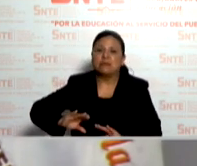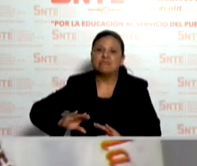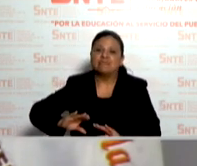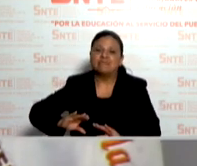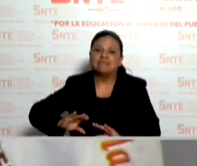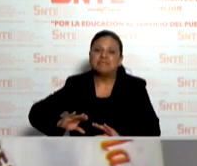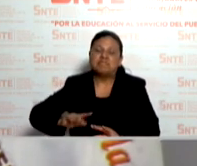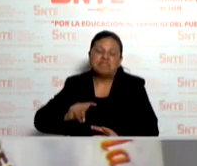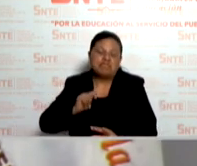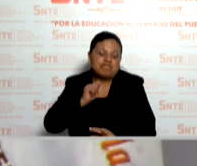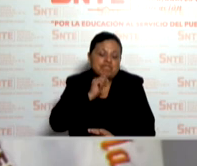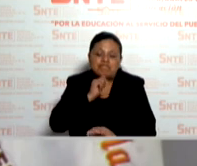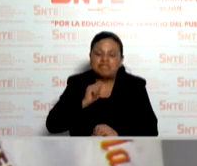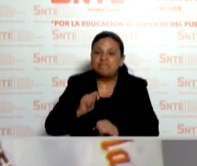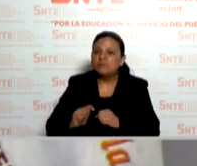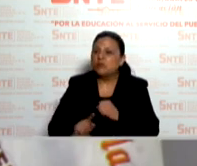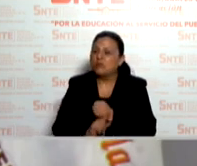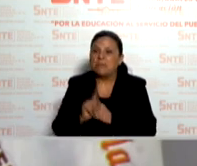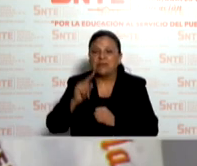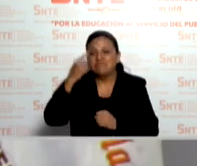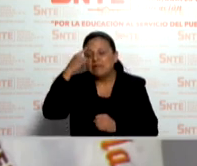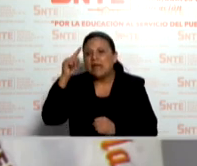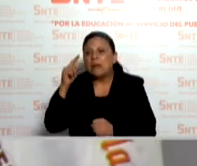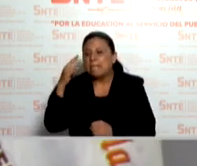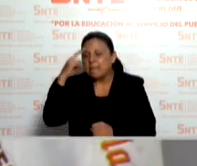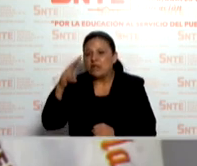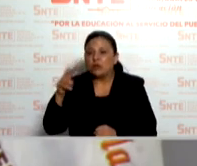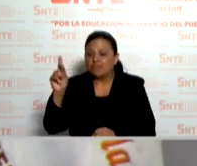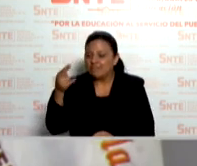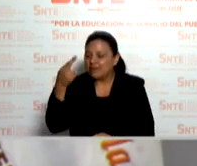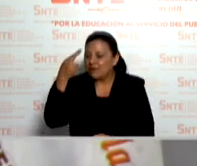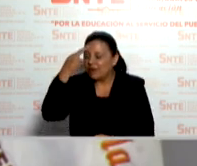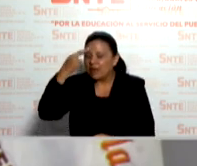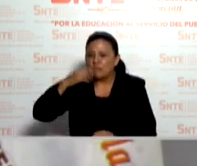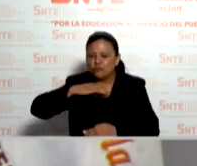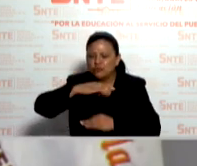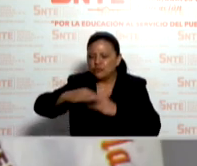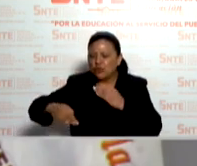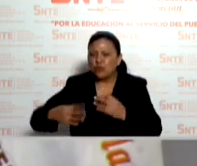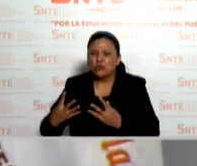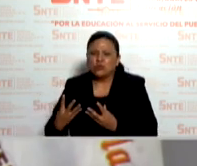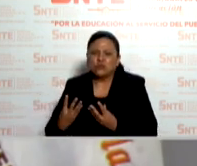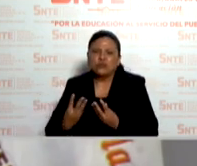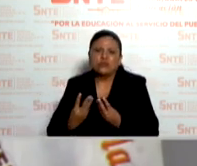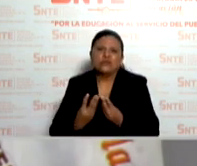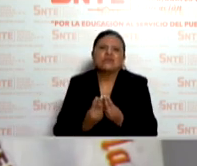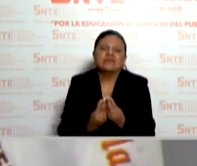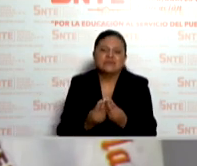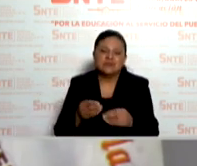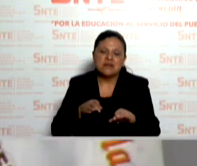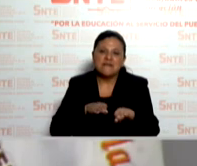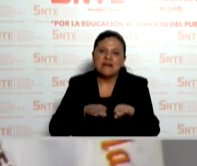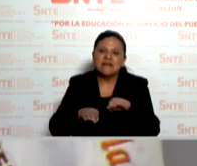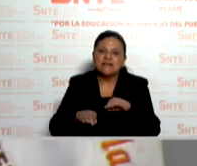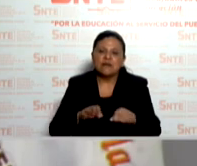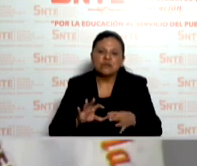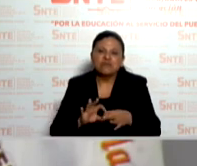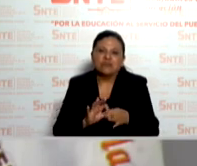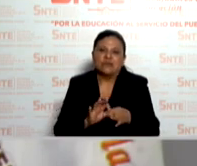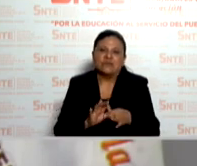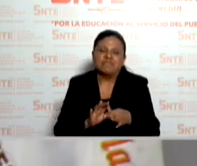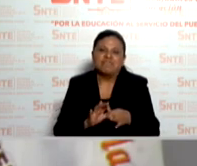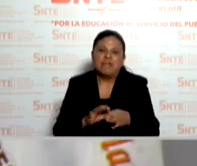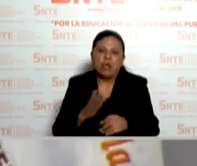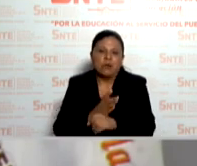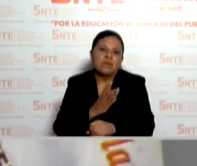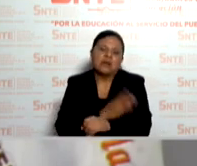adversas. Recordemos, uno somos todos y todos somos uno. Compañeros, los invito a ponerse de pie.